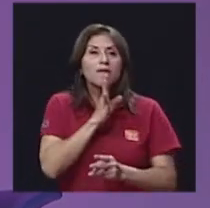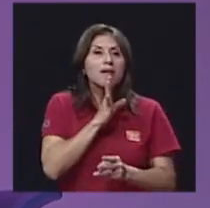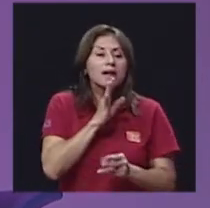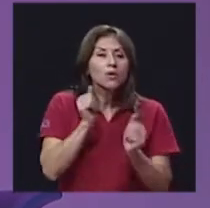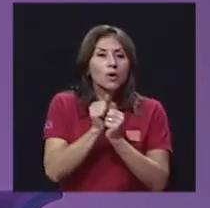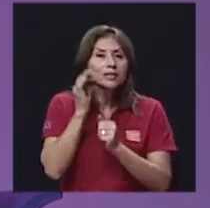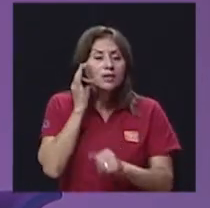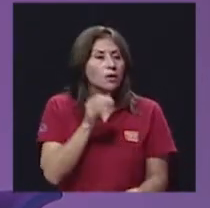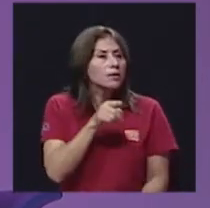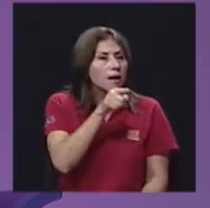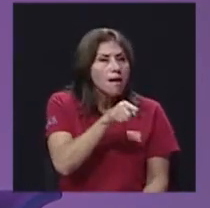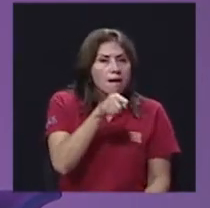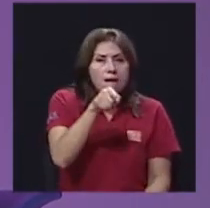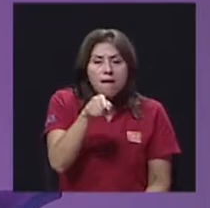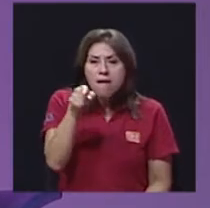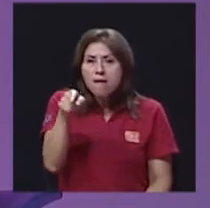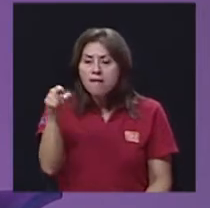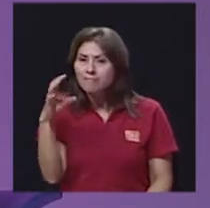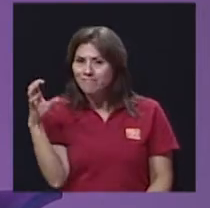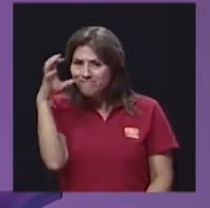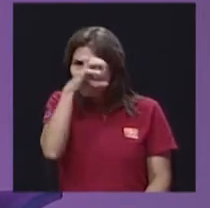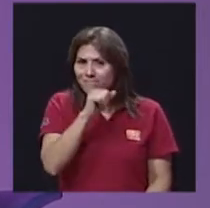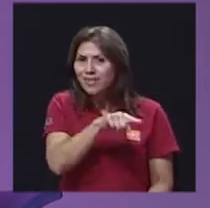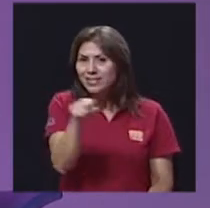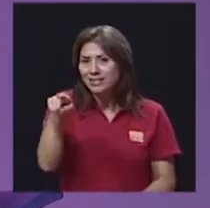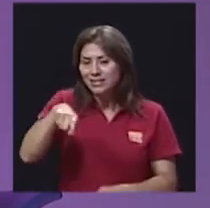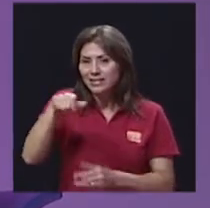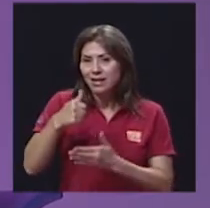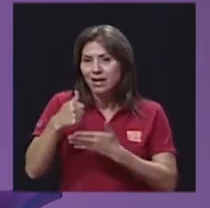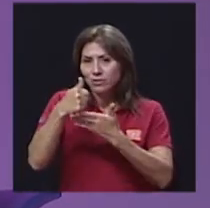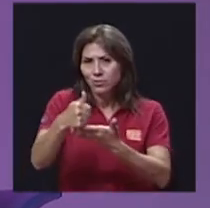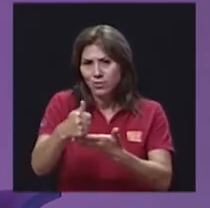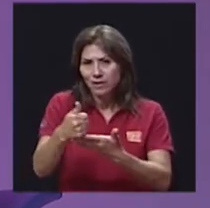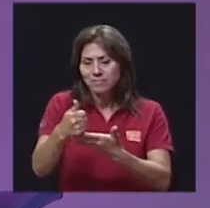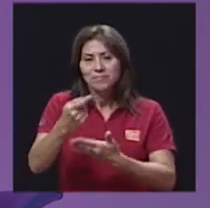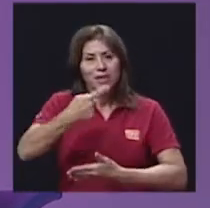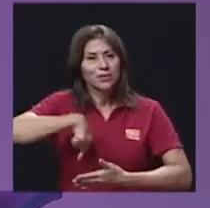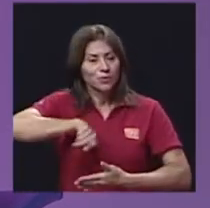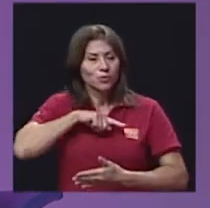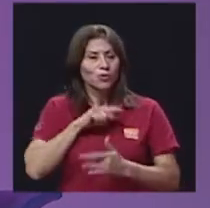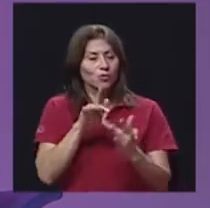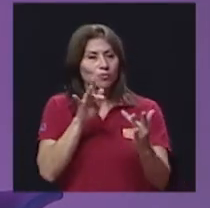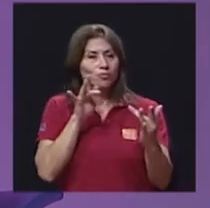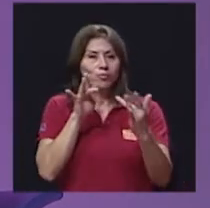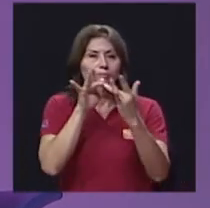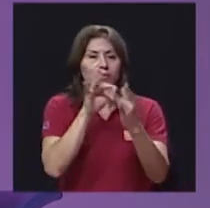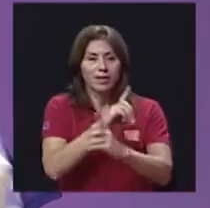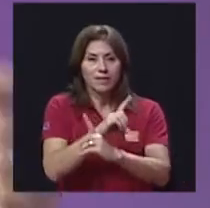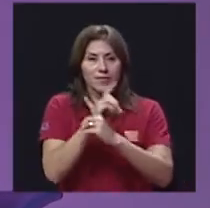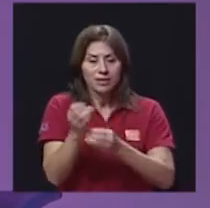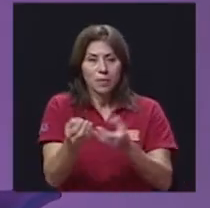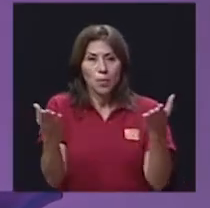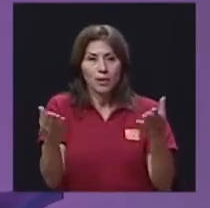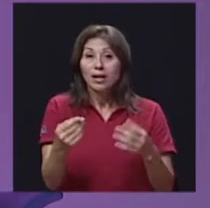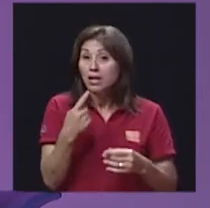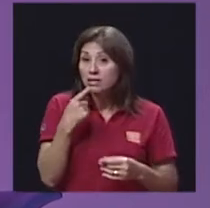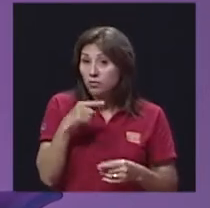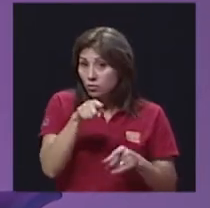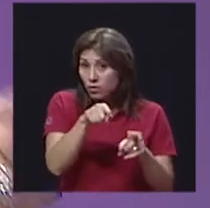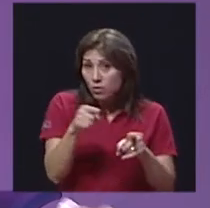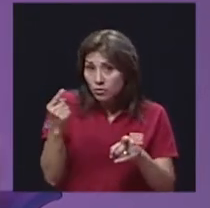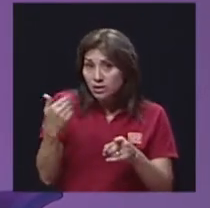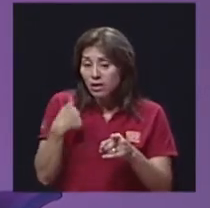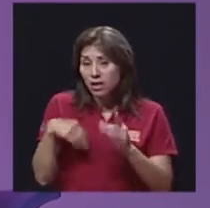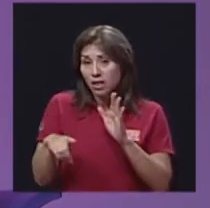y ahí nos damos cuenta, ¿verdad?, que necesitan ayuda. Entonces ahí es donde acudimos a la defensa, les decimos, mire, tiene derecho a un abogado,